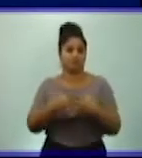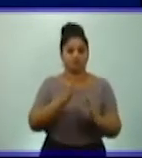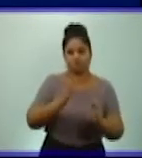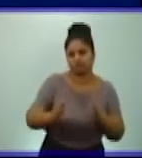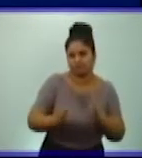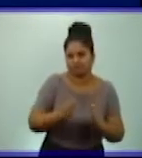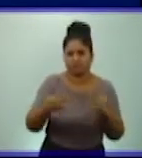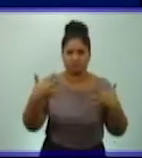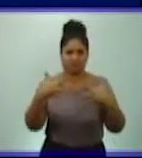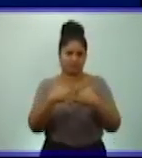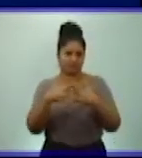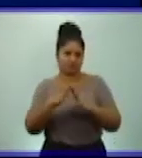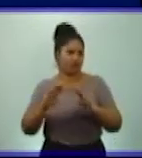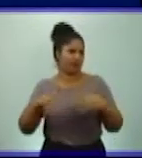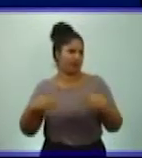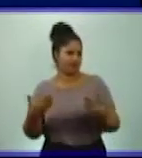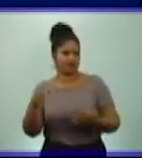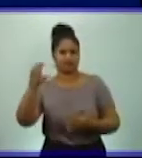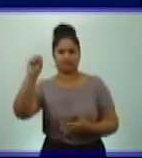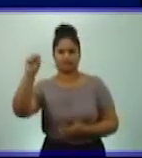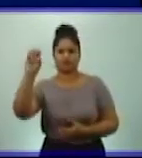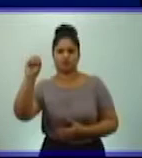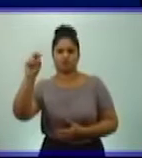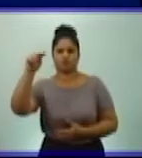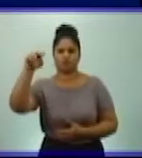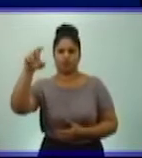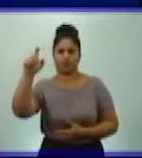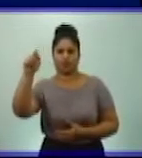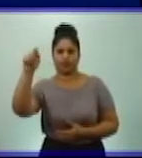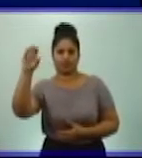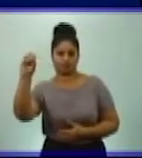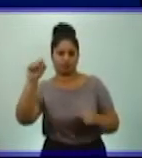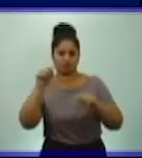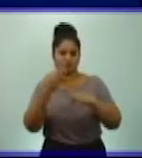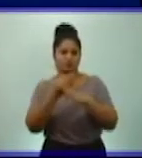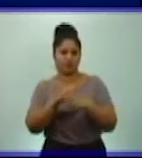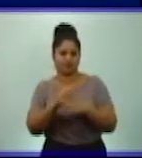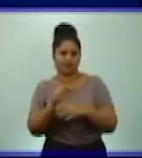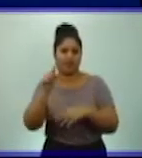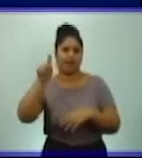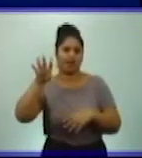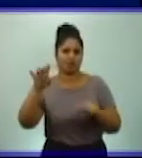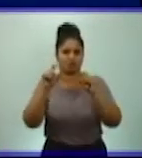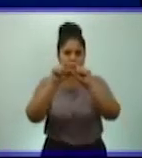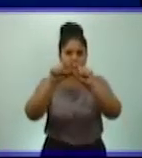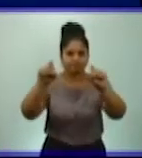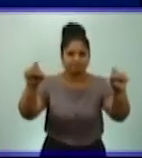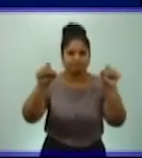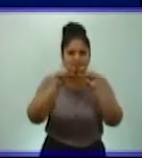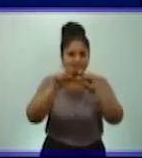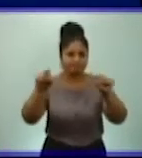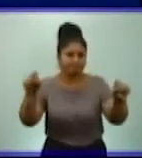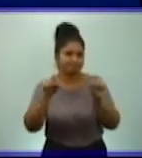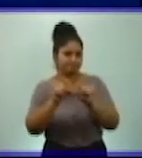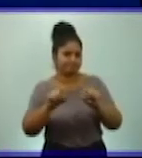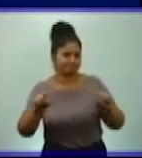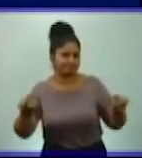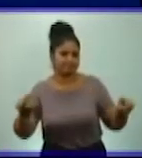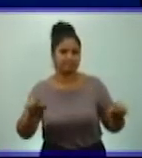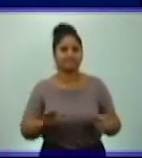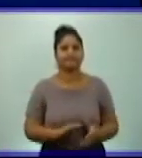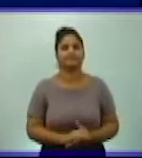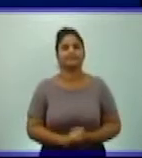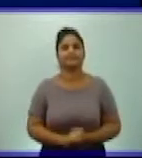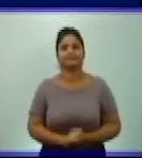poética que consta de 14 versos en decasílabos, es decir, de 11 sílabas métricas distribuidos en